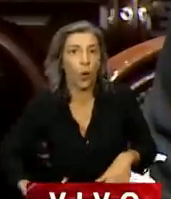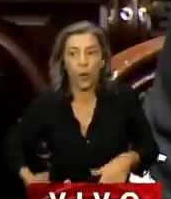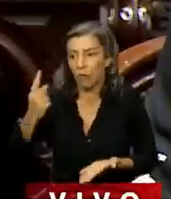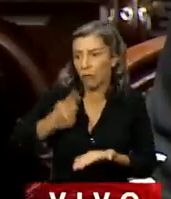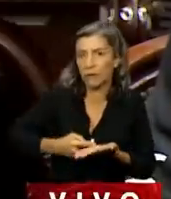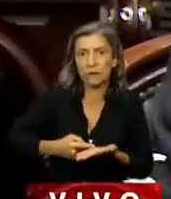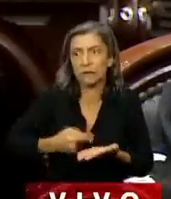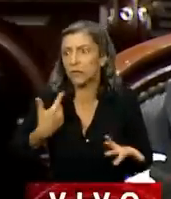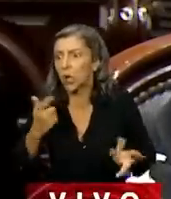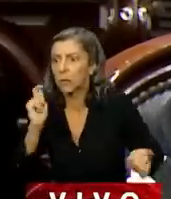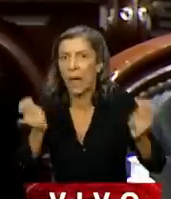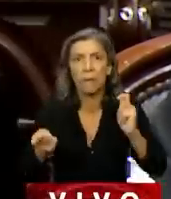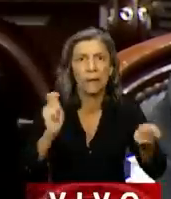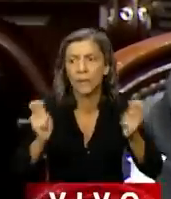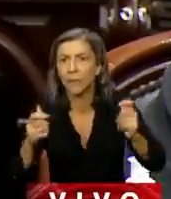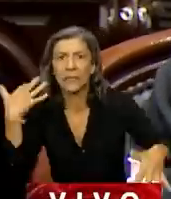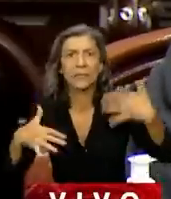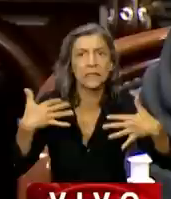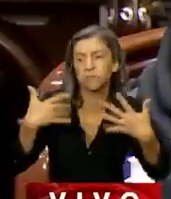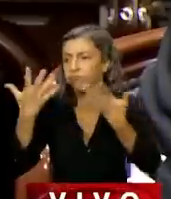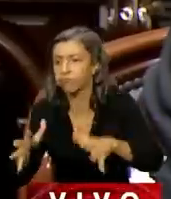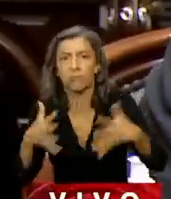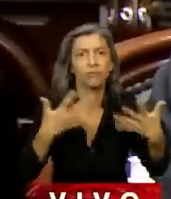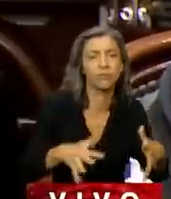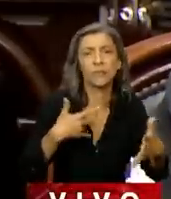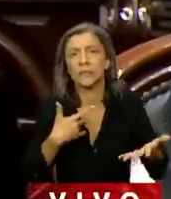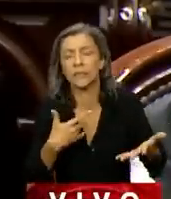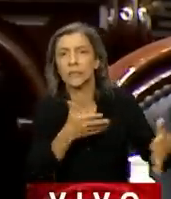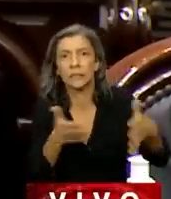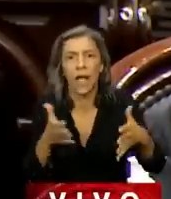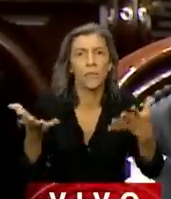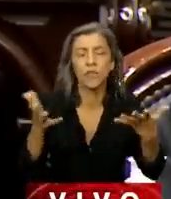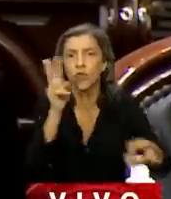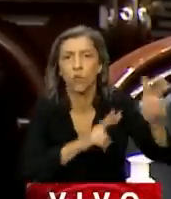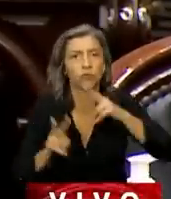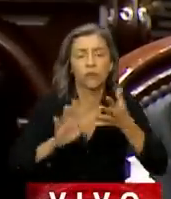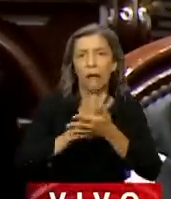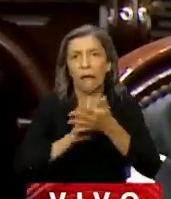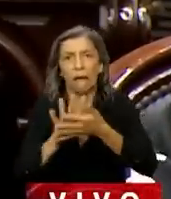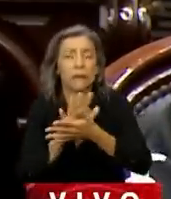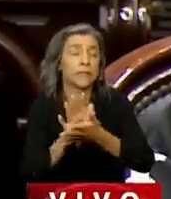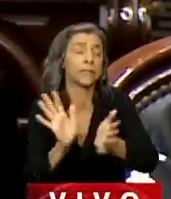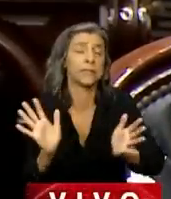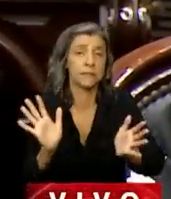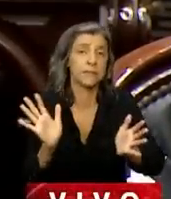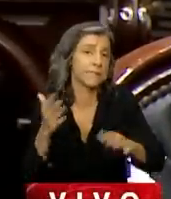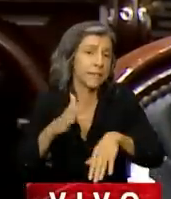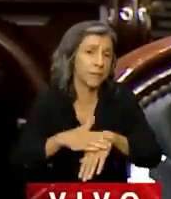estrategias, posiciones, rumbos y responsabilidades. Lo primero que quiero